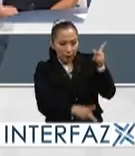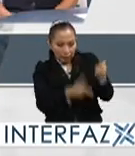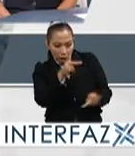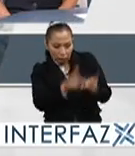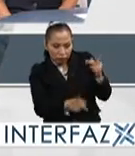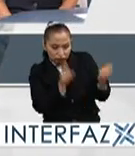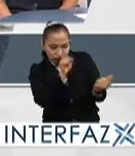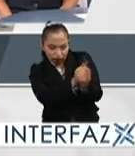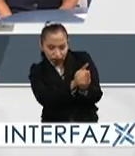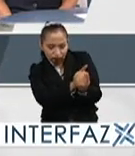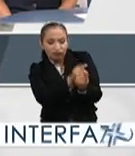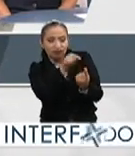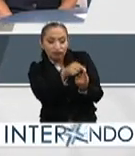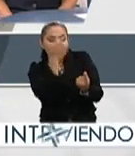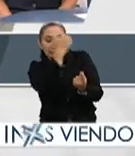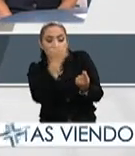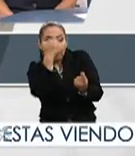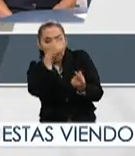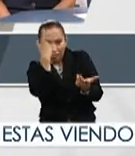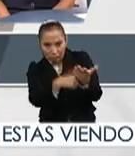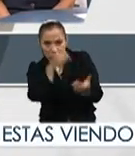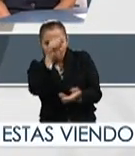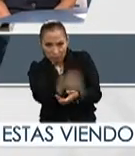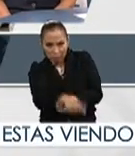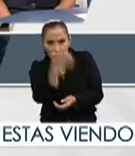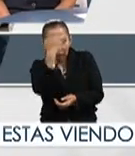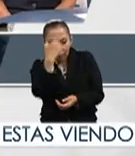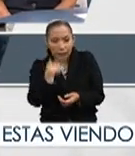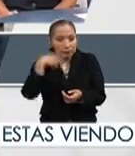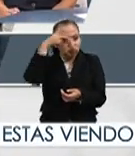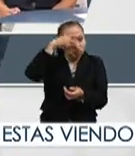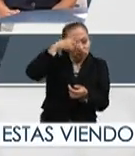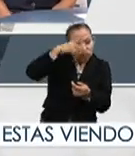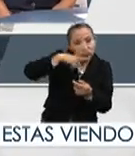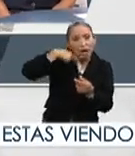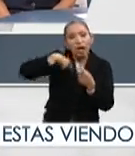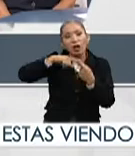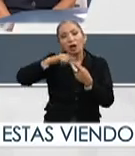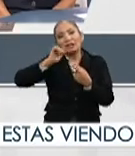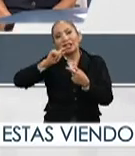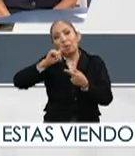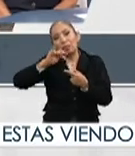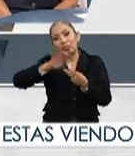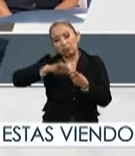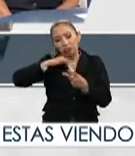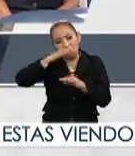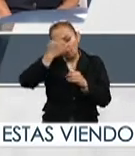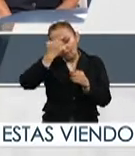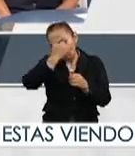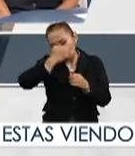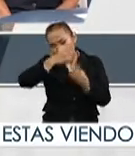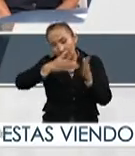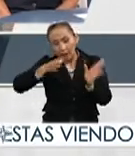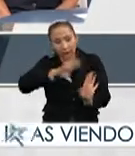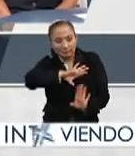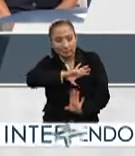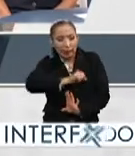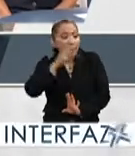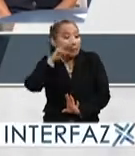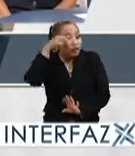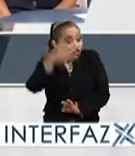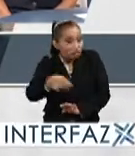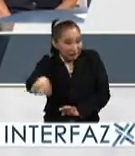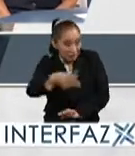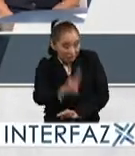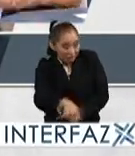ellos, se les hace su examen y sus exámenes psicométricos, sus exámenes psicológicos, académicos y sobre todo el vocacional, ¿no? Para ver si de